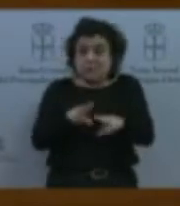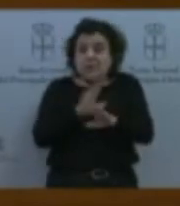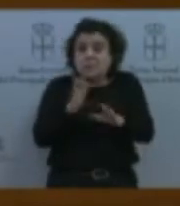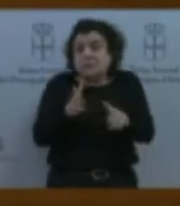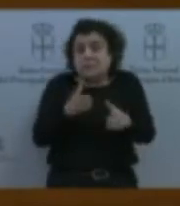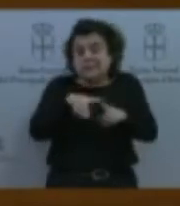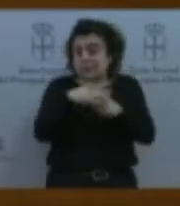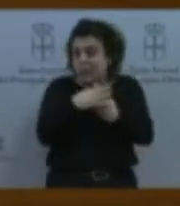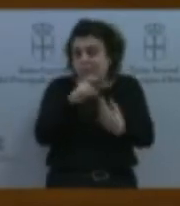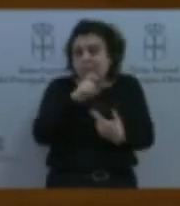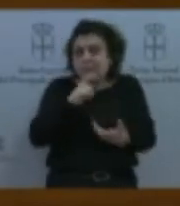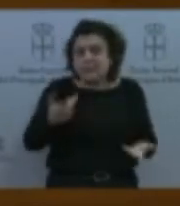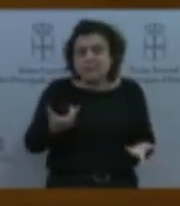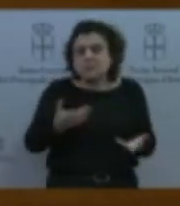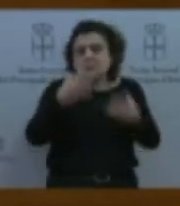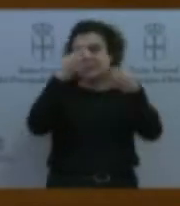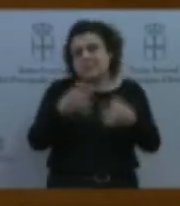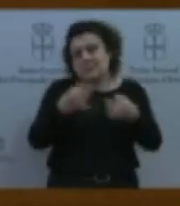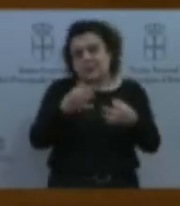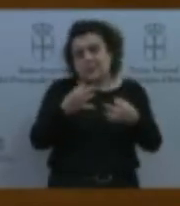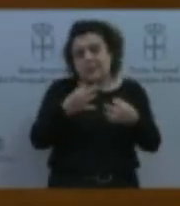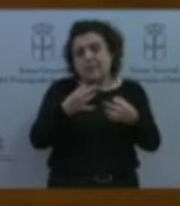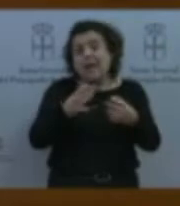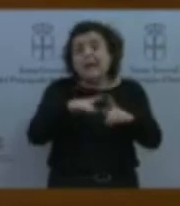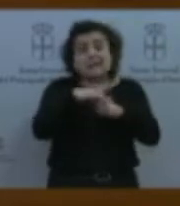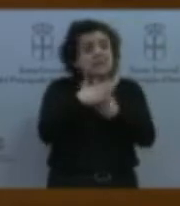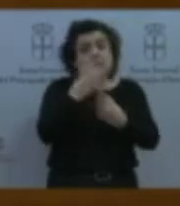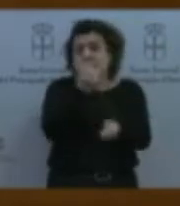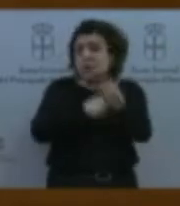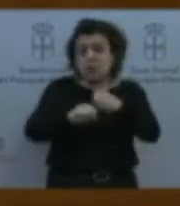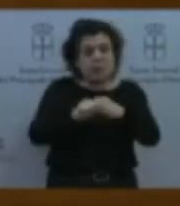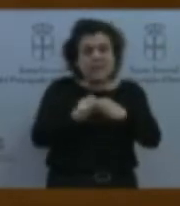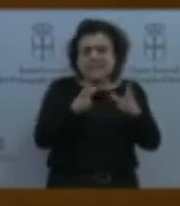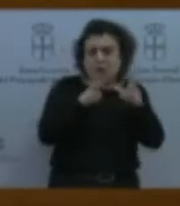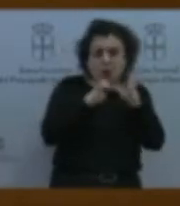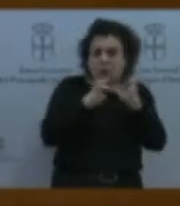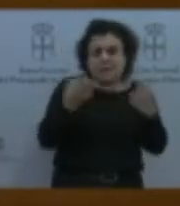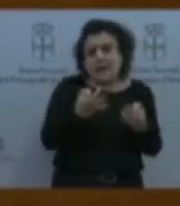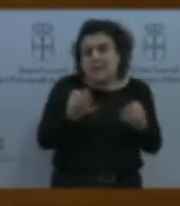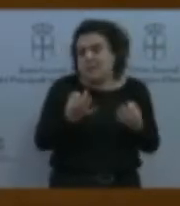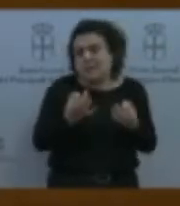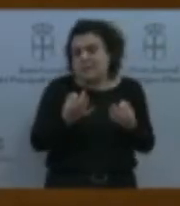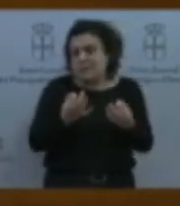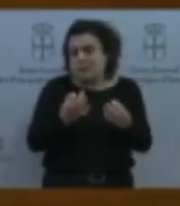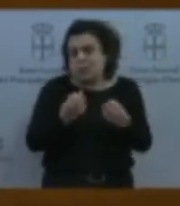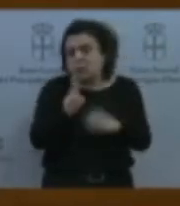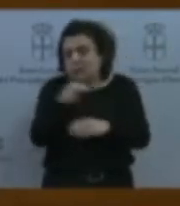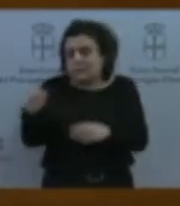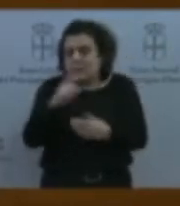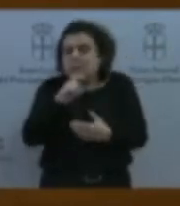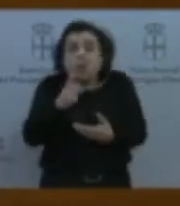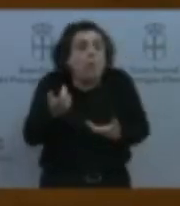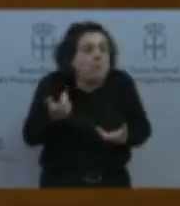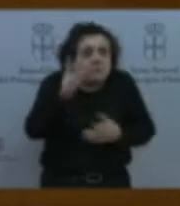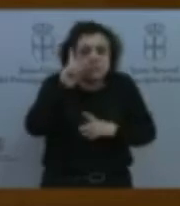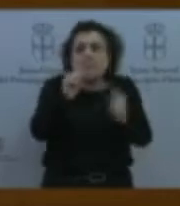situación económica es muy calamitosa y habría que resolverla. Yo no sé si a través de un presupuesto, a través de lo que sea, no lo sé, no tengo ni idea. Pero bueno, para eso está el Gobierno, para eso estamos los